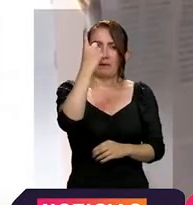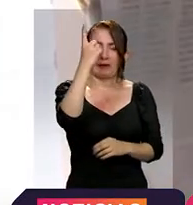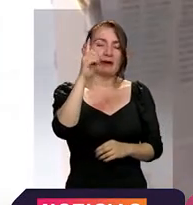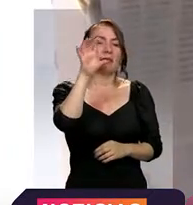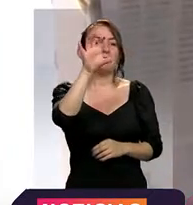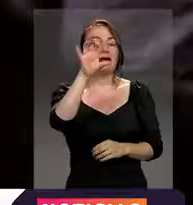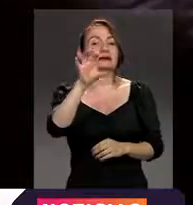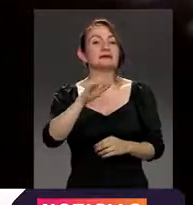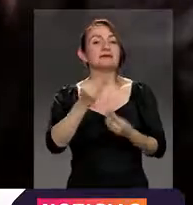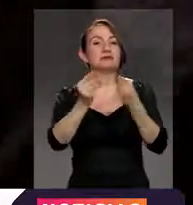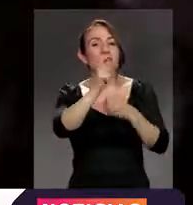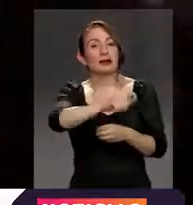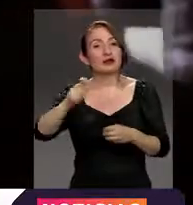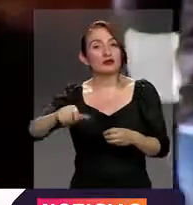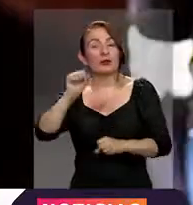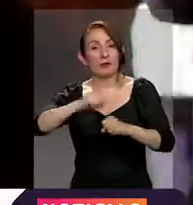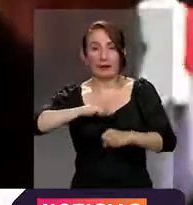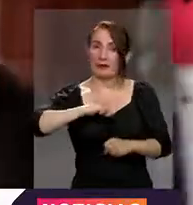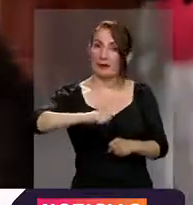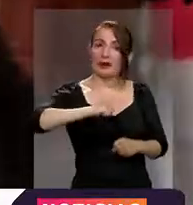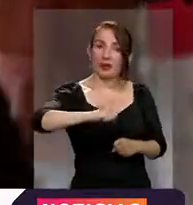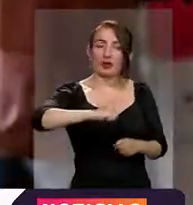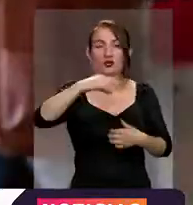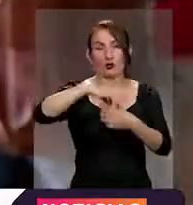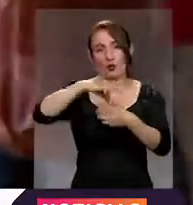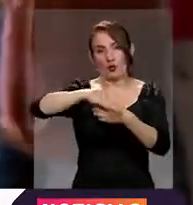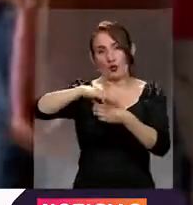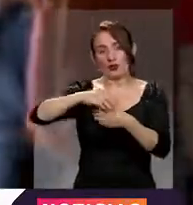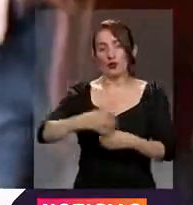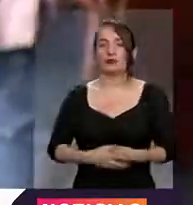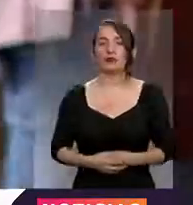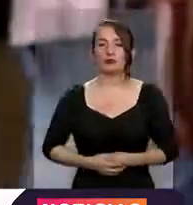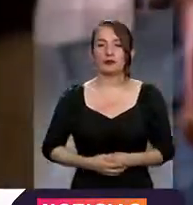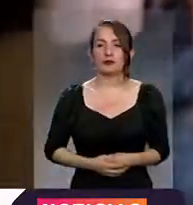en donde los menores de edad podrán ejercer su derecho al voto popular para elegir a sus representantes.